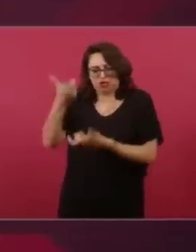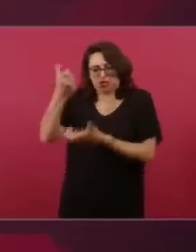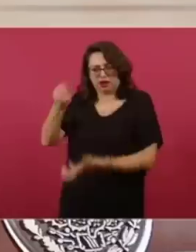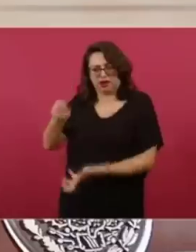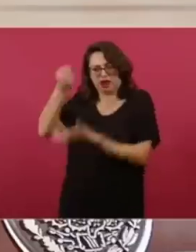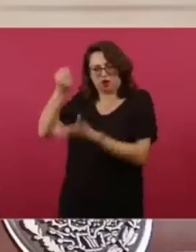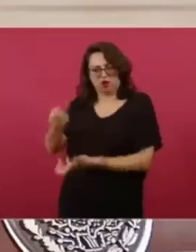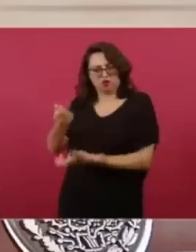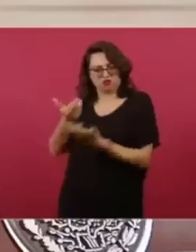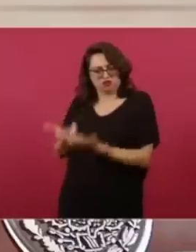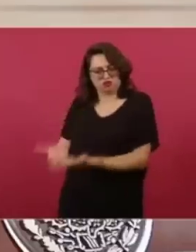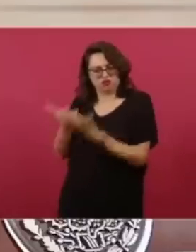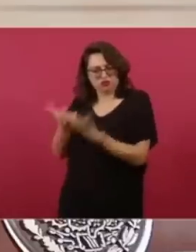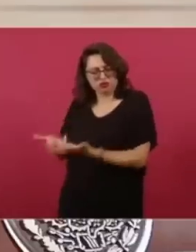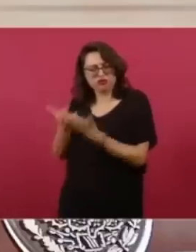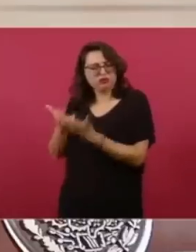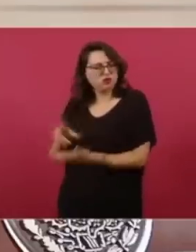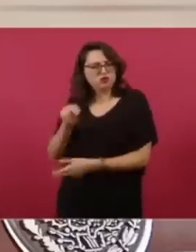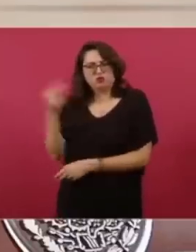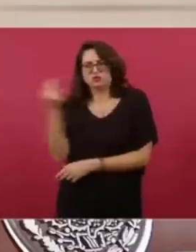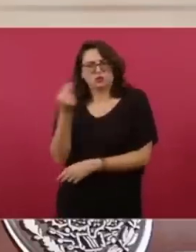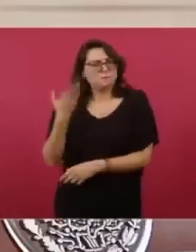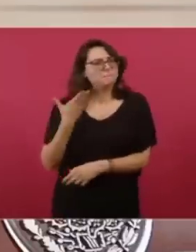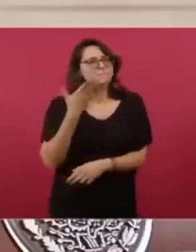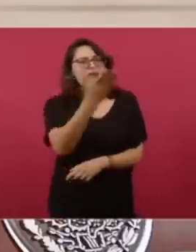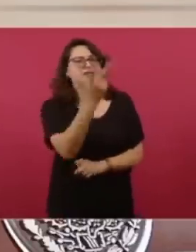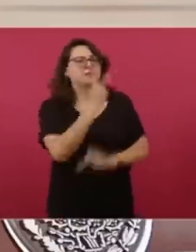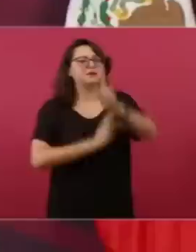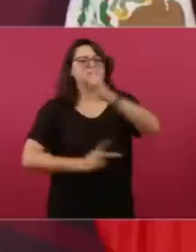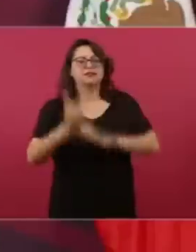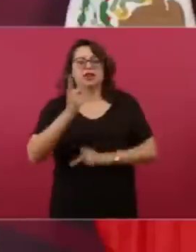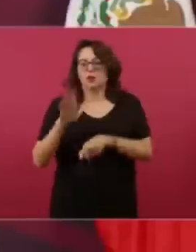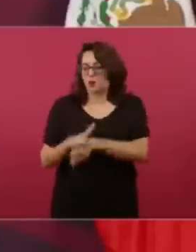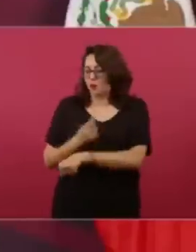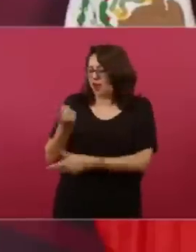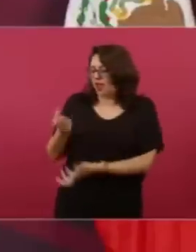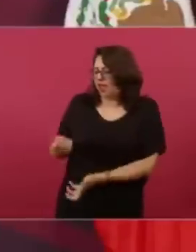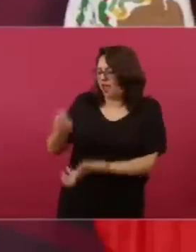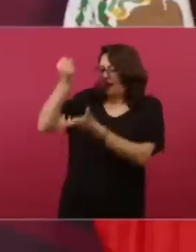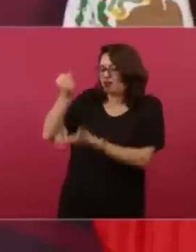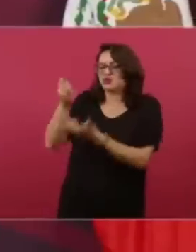aunque no les guste a nuestros adversarios. Y aunque nos insulten,